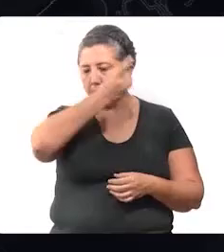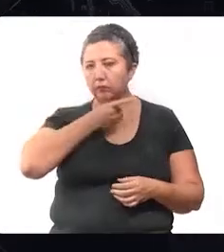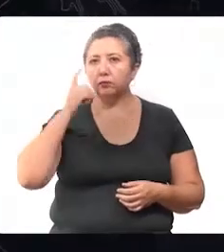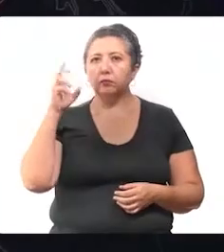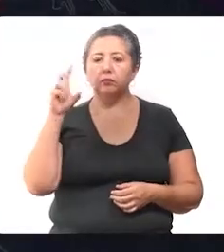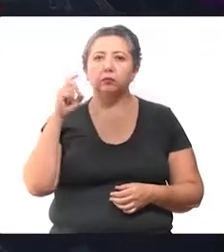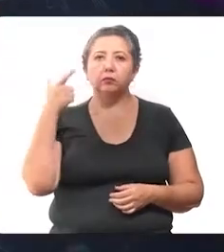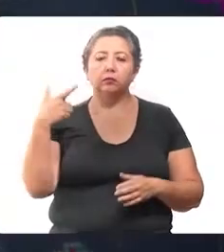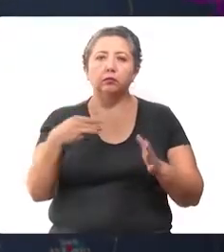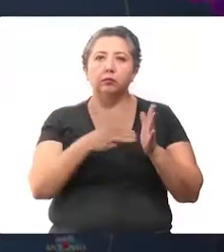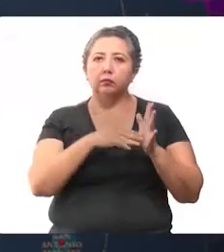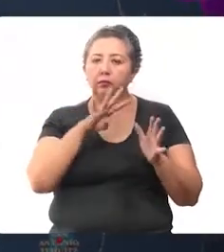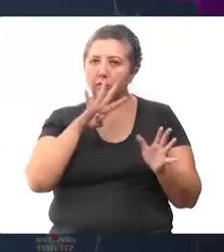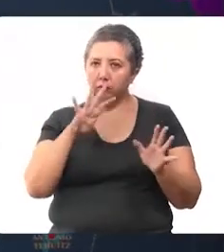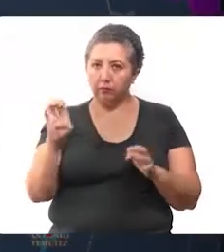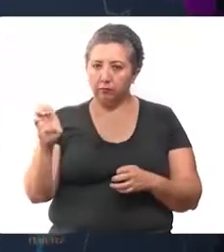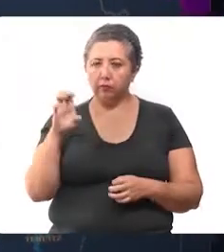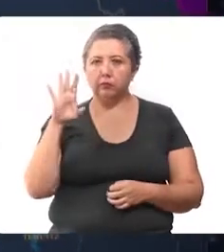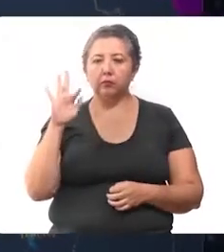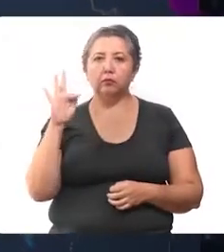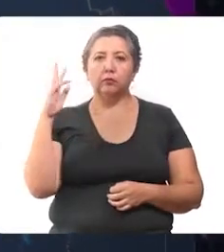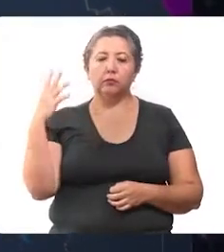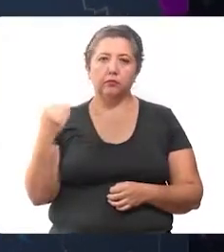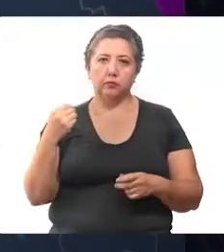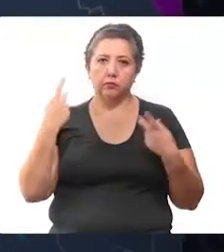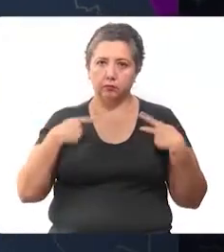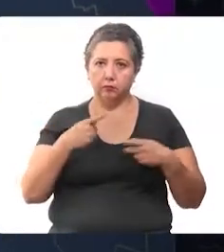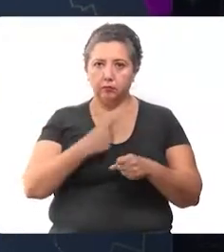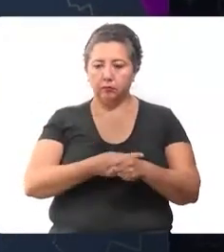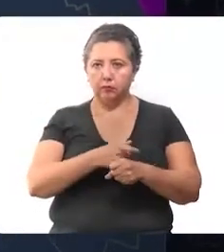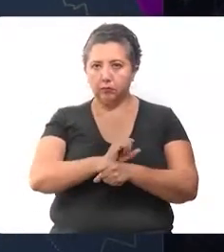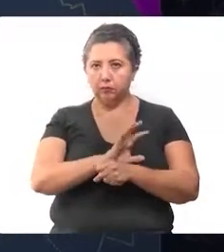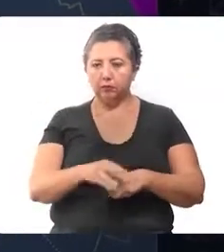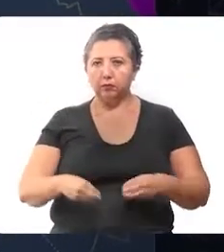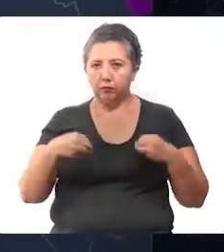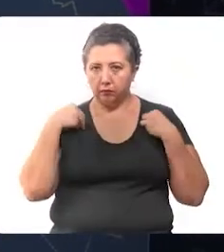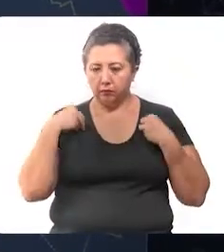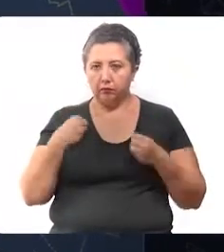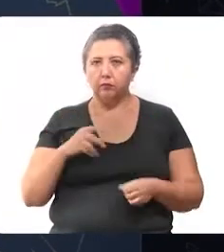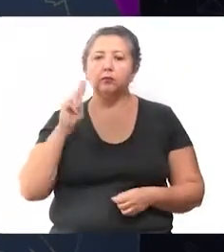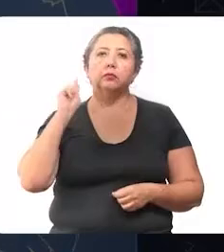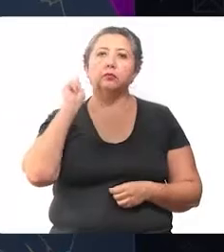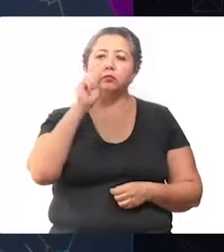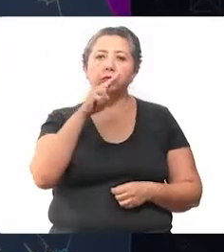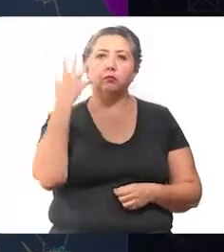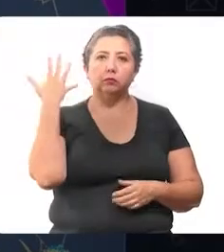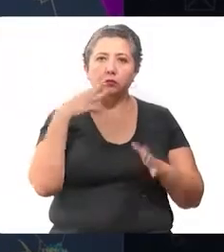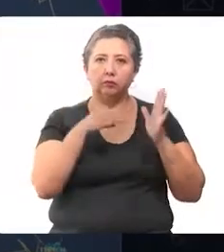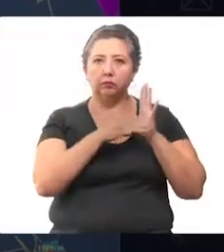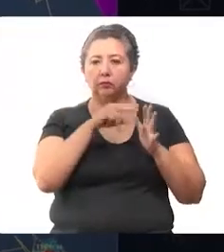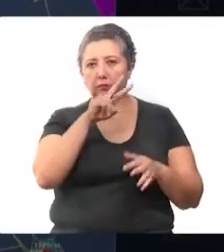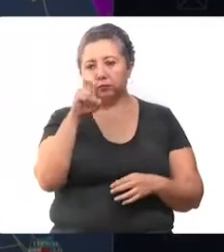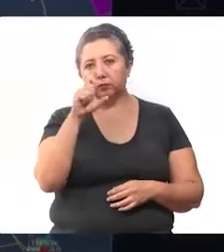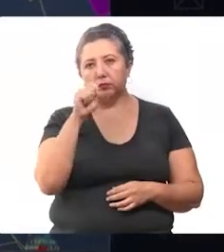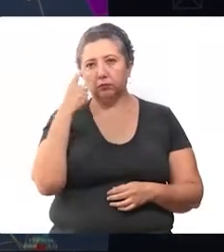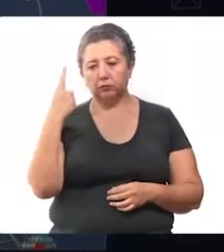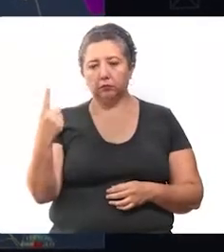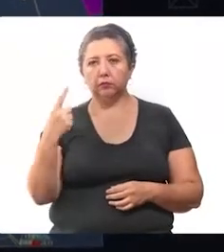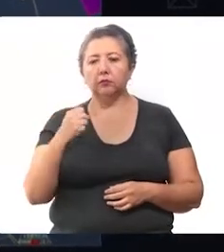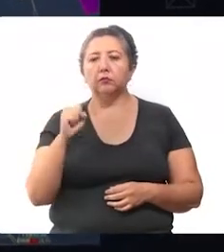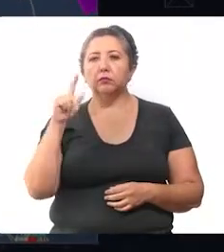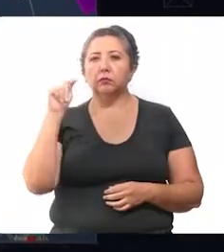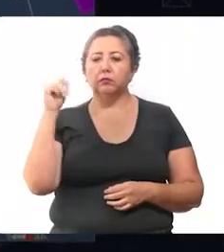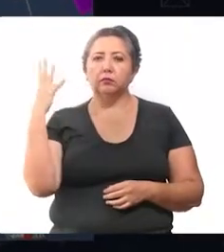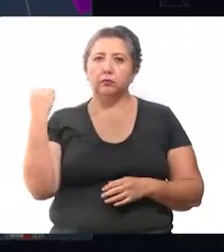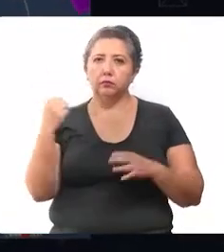diagnosticado 37.949 personas contagiadas de coronavirus, que viven en la zona norte 10.221, en la